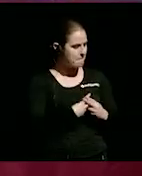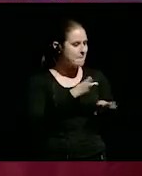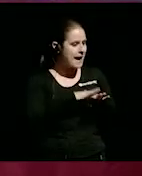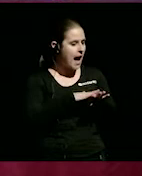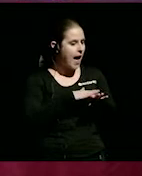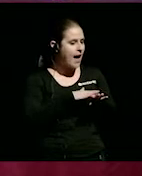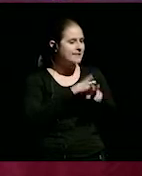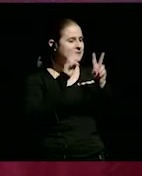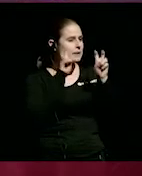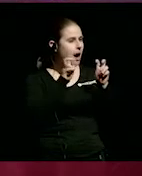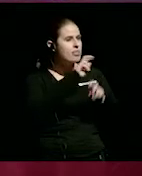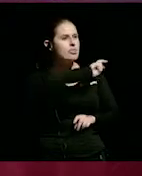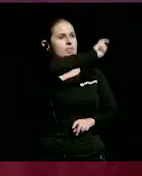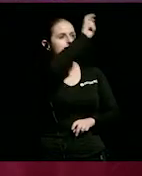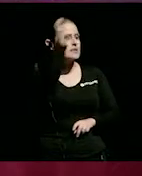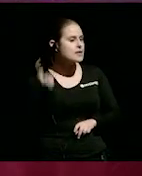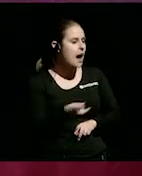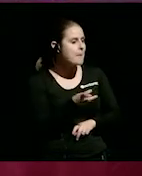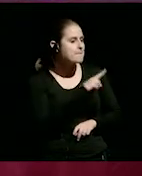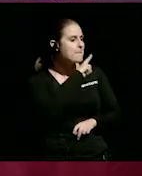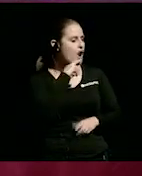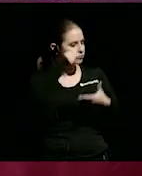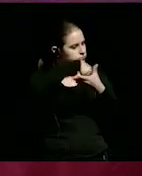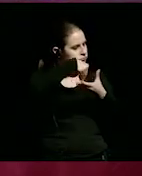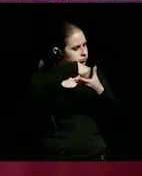valor intrínseco por sí misma.